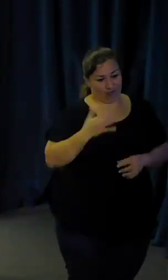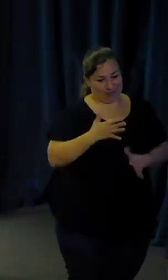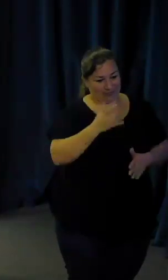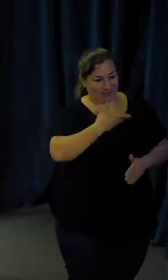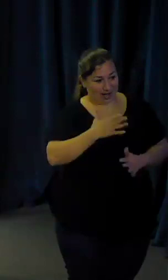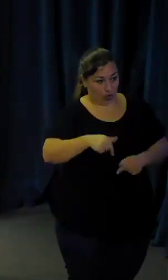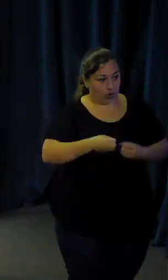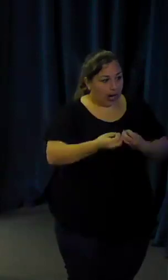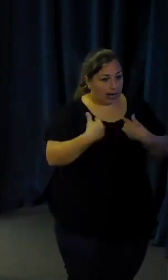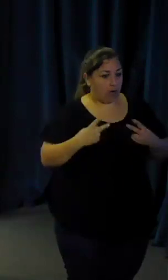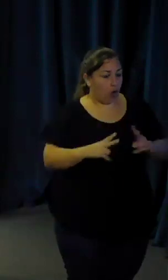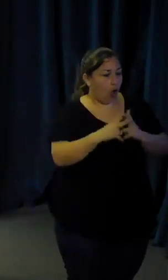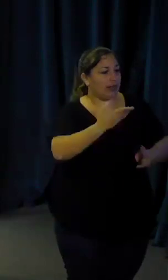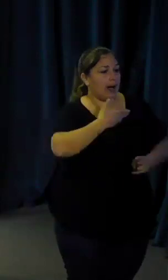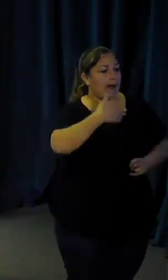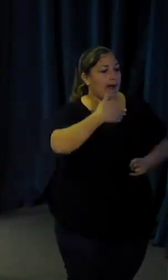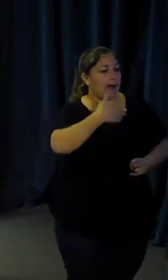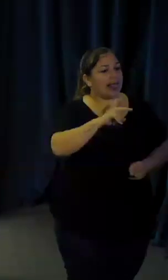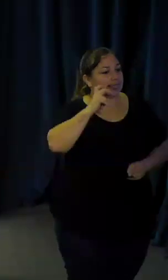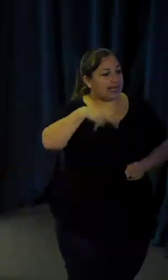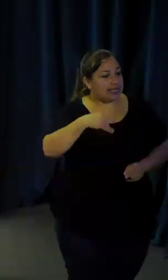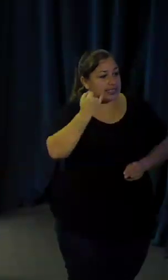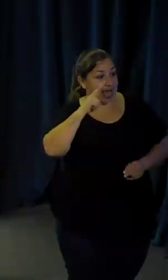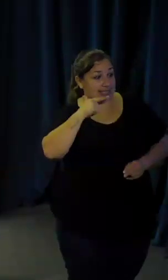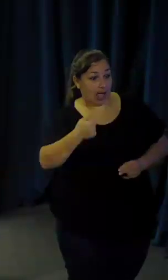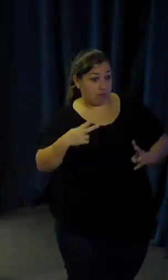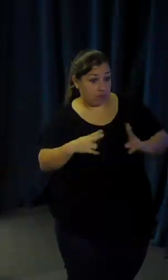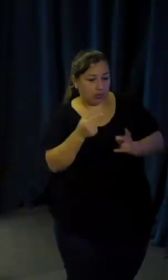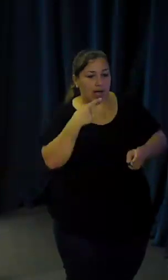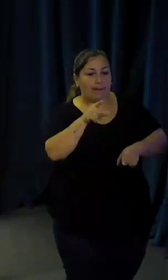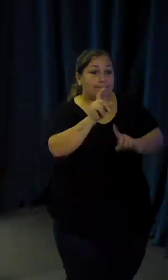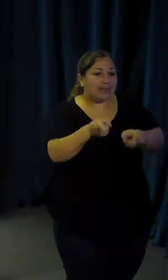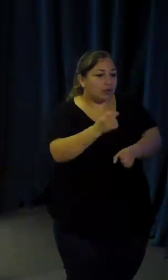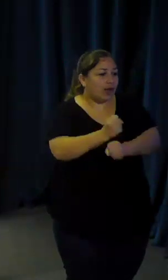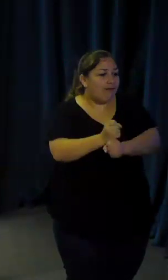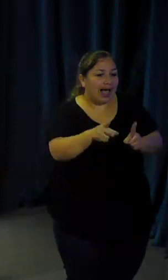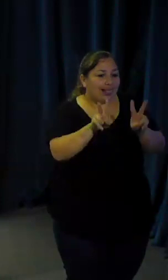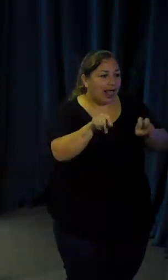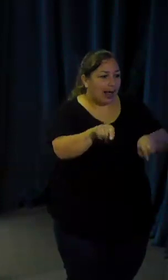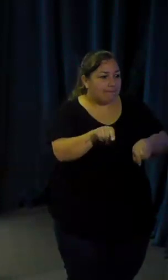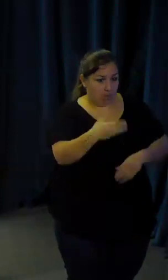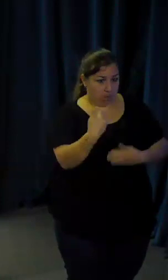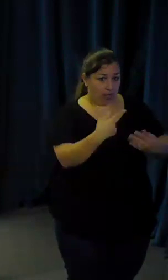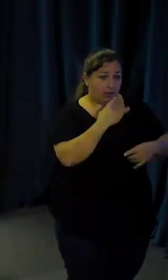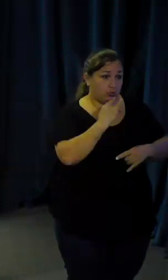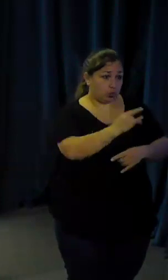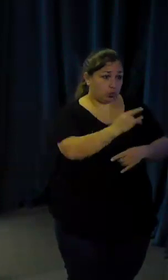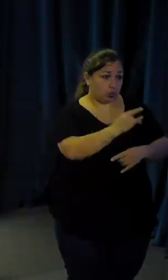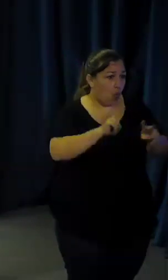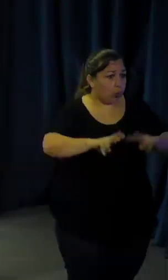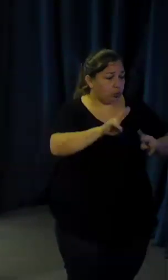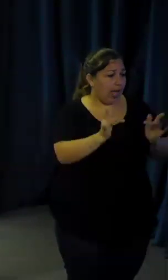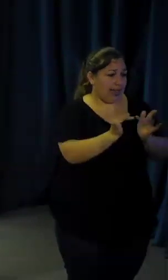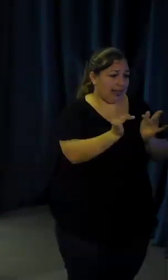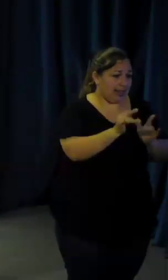Yesa, que está trabajando en todos estos temas, que de hecho pueden buscarlo en la página web de diputados, tiene un montón